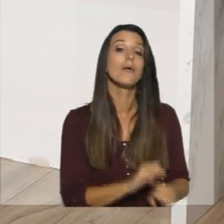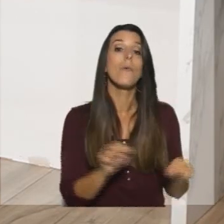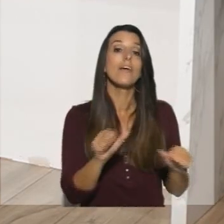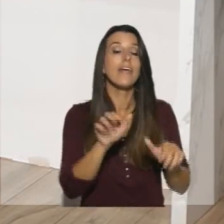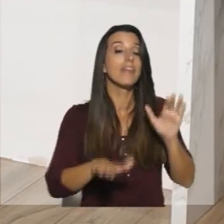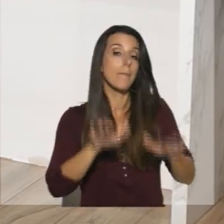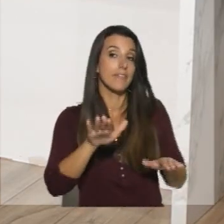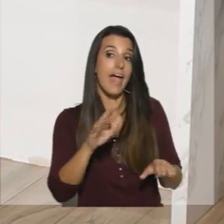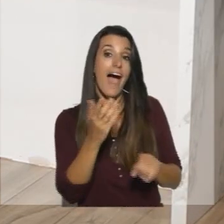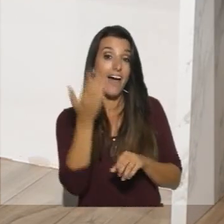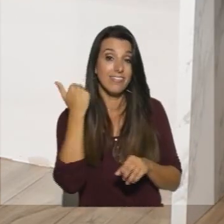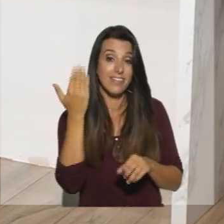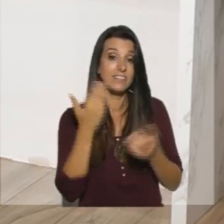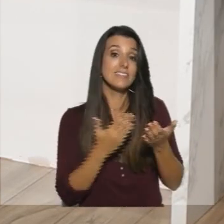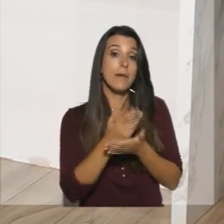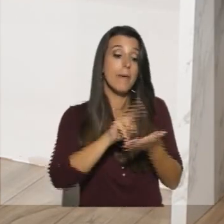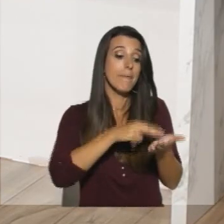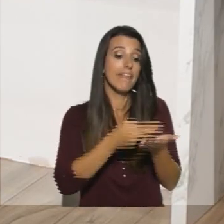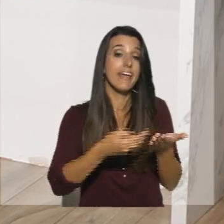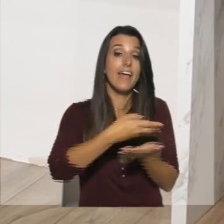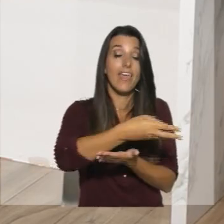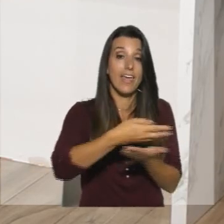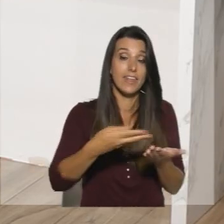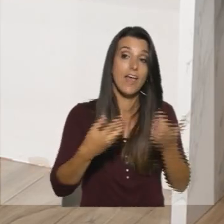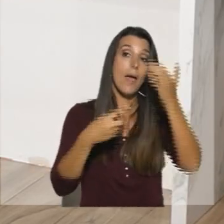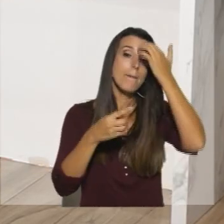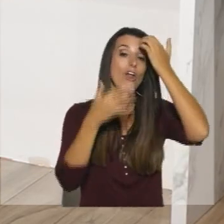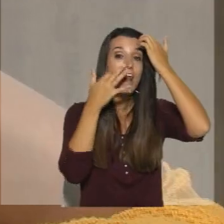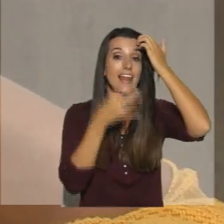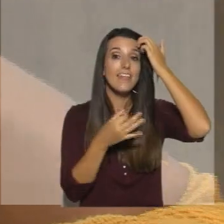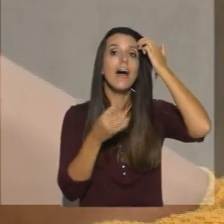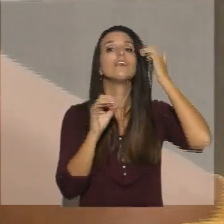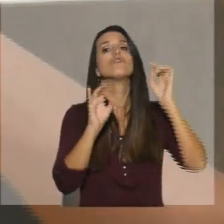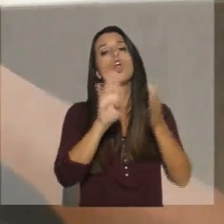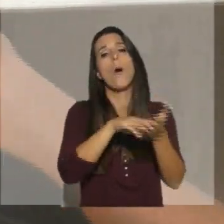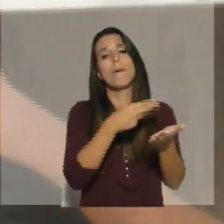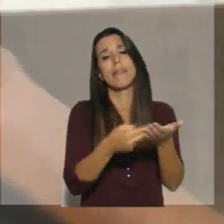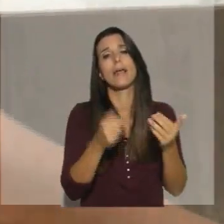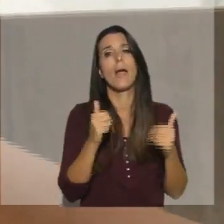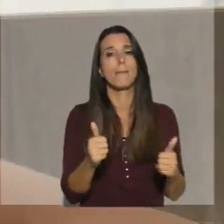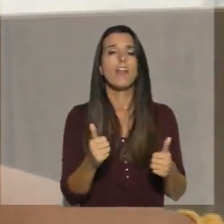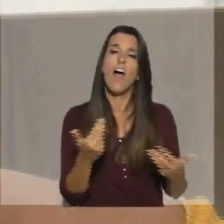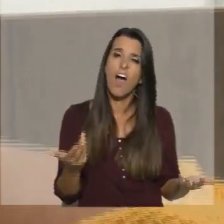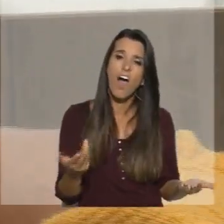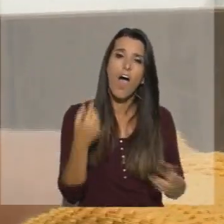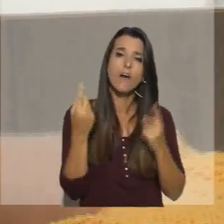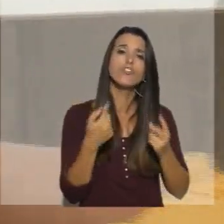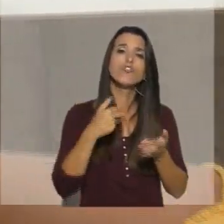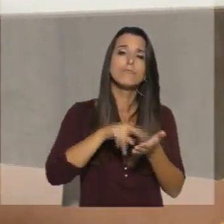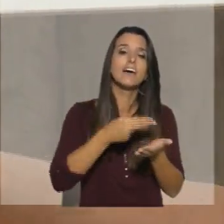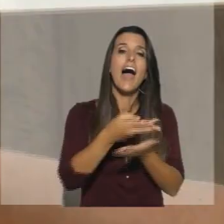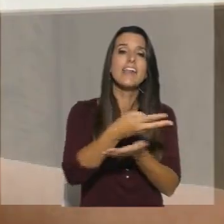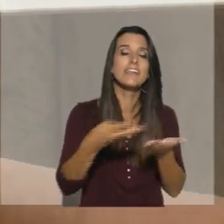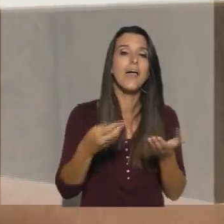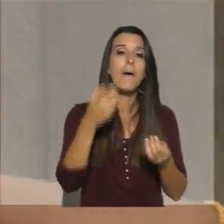Depende, mirá, antes se utilizaba siempre el mantecado y enharinado. Sí, pero la realidad es que solo con manteca también te va. Ay, ¿sabes para qué a veces hago el enharinado? Para ver si